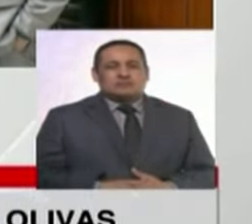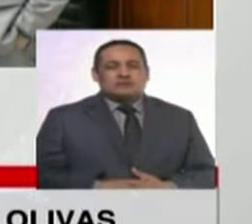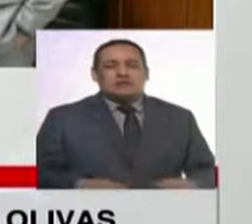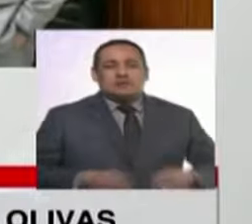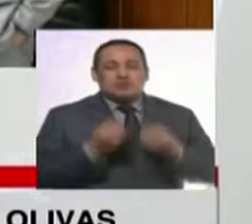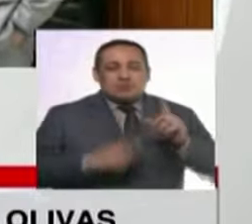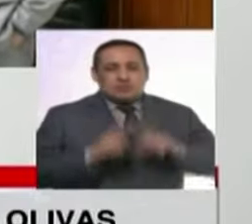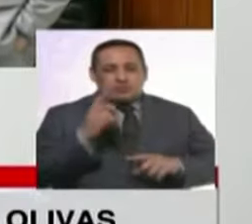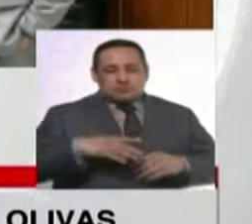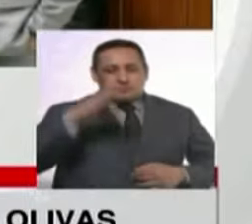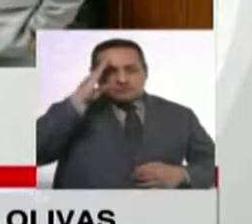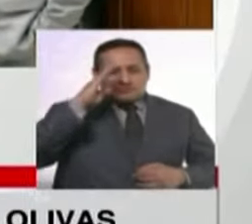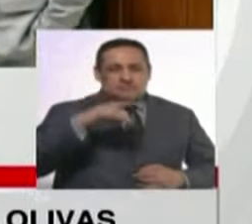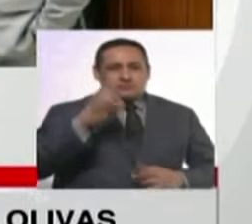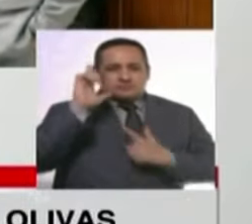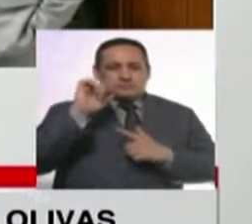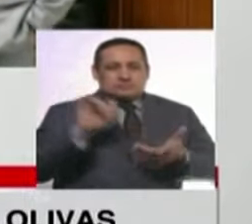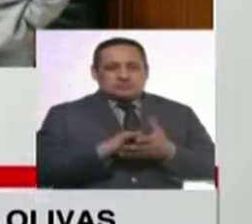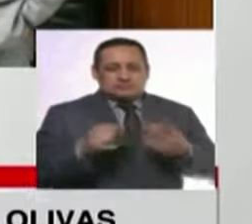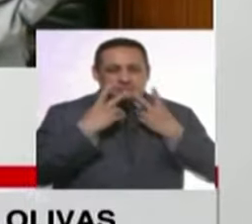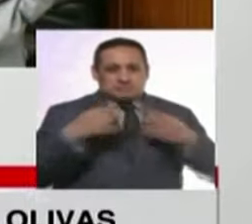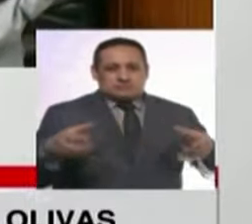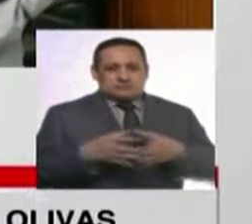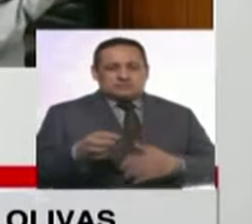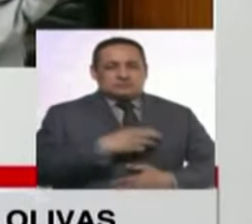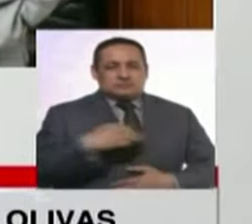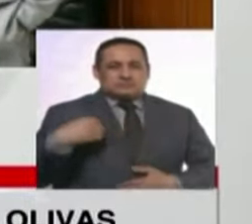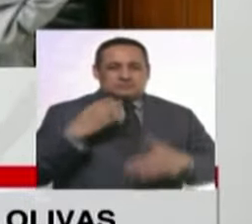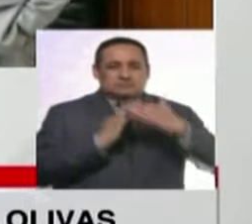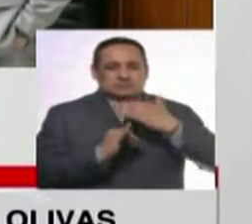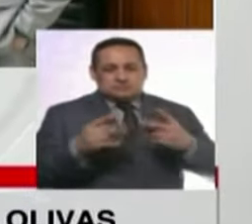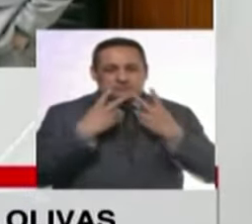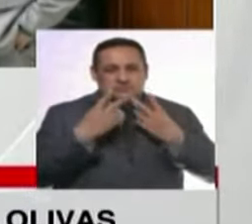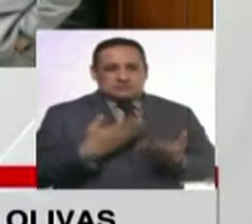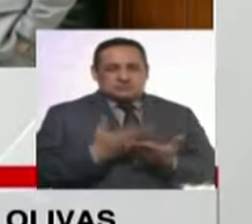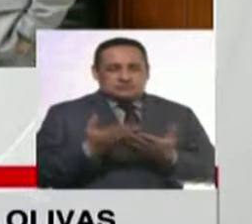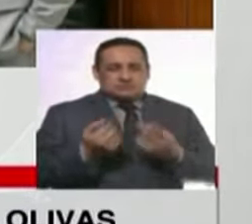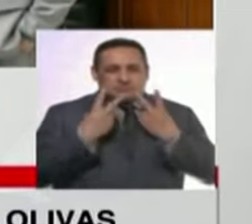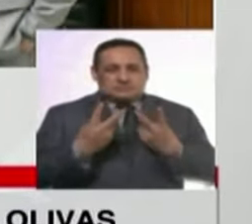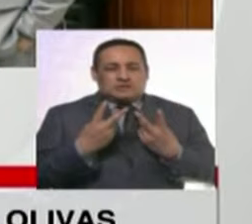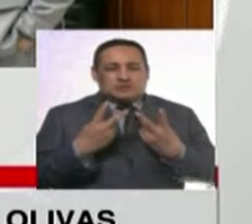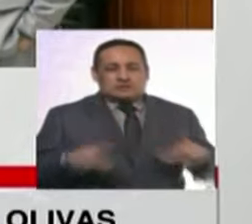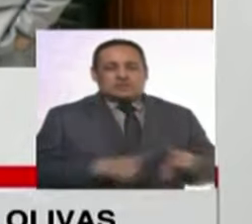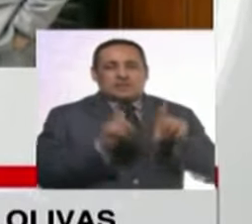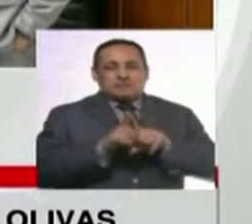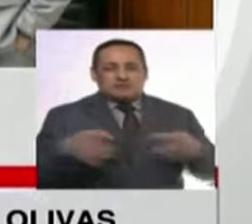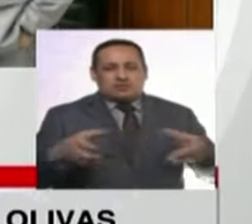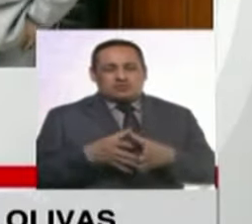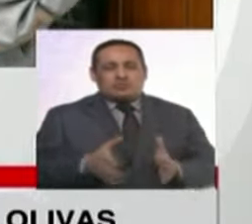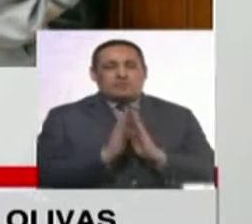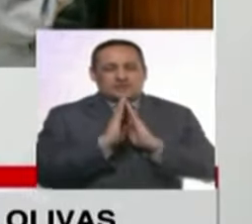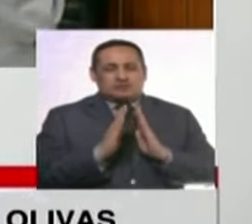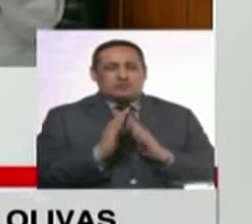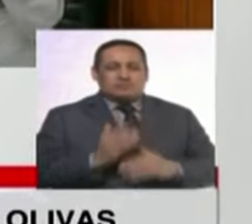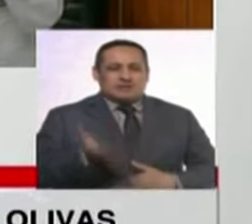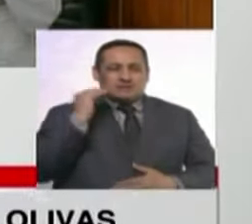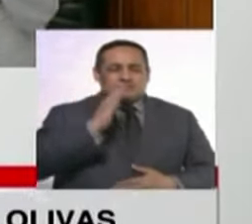como aquellos generales del ejército que manejaban el Ministerio del interior a su antojo en los pedidos de la